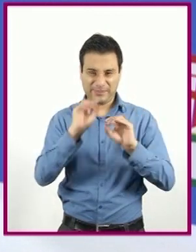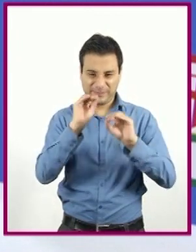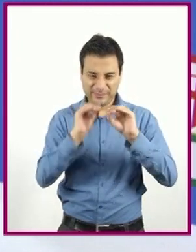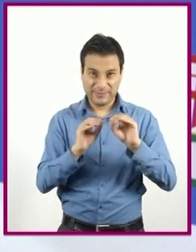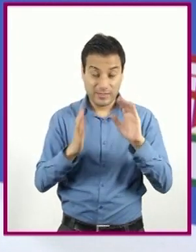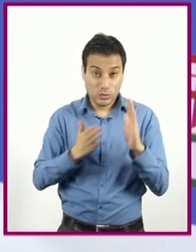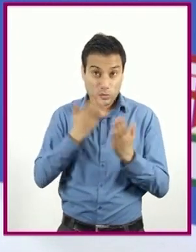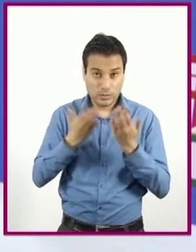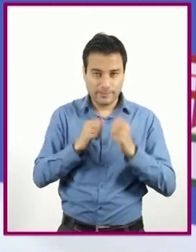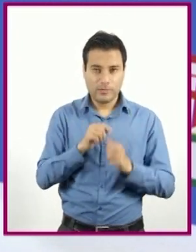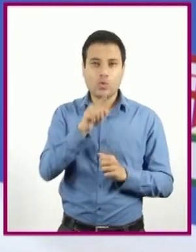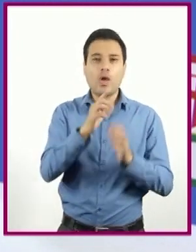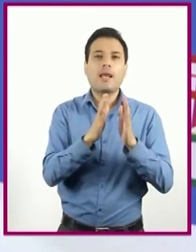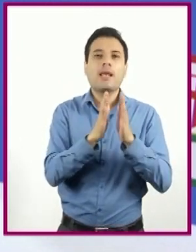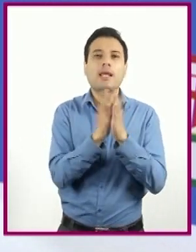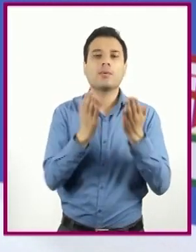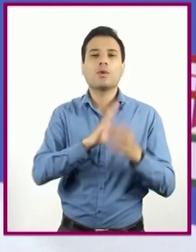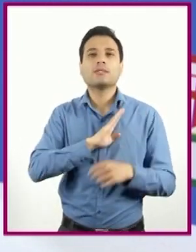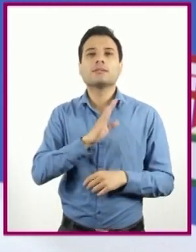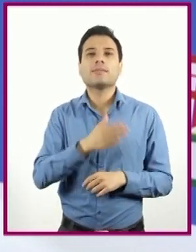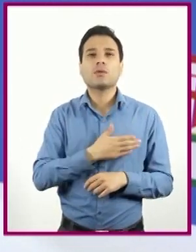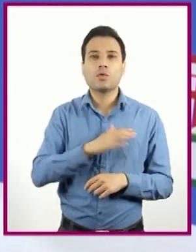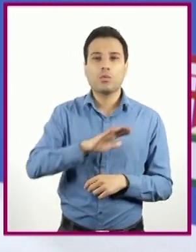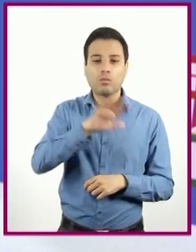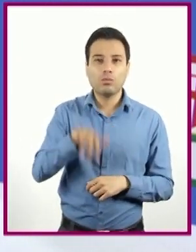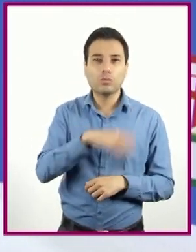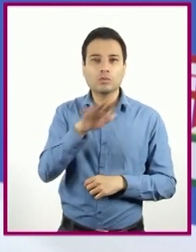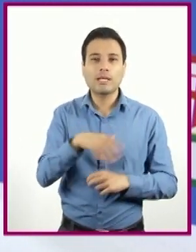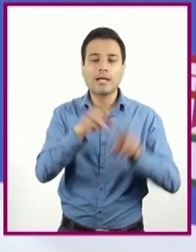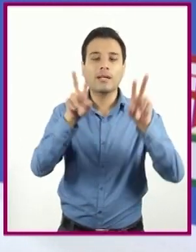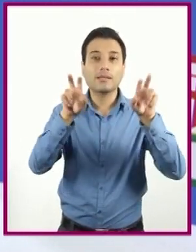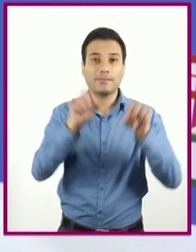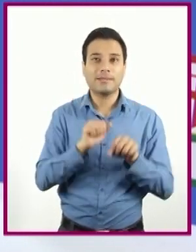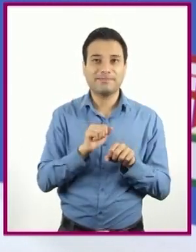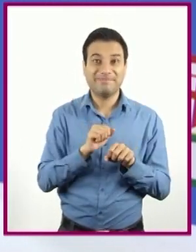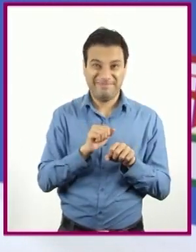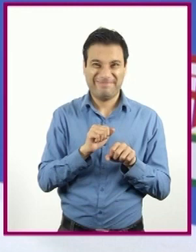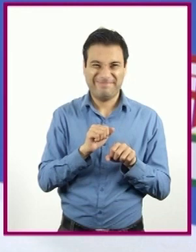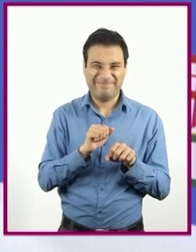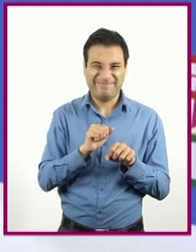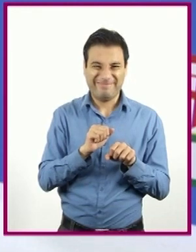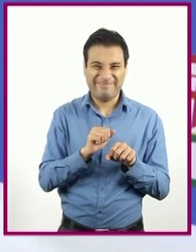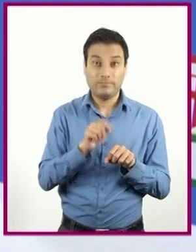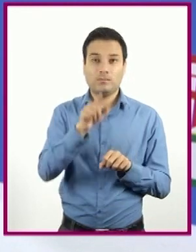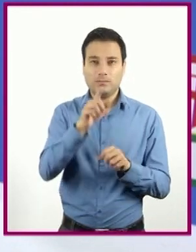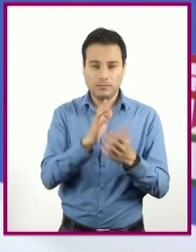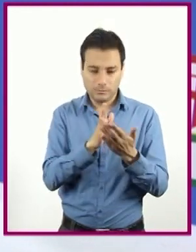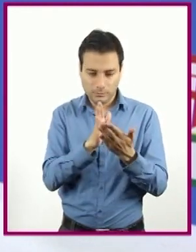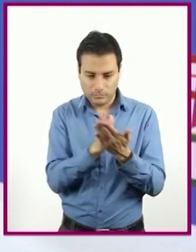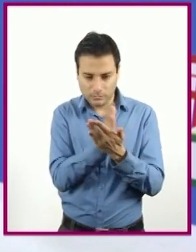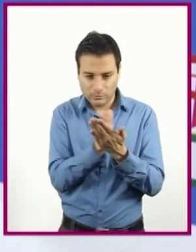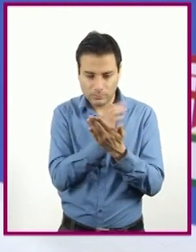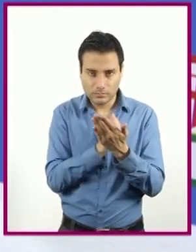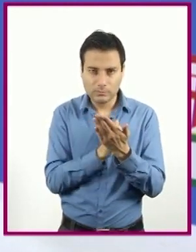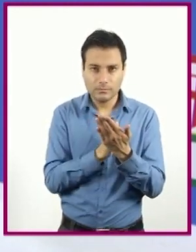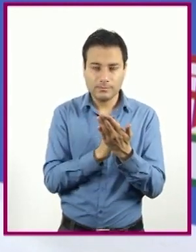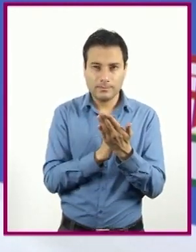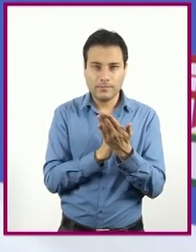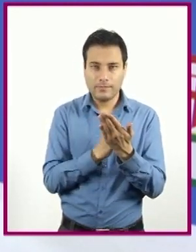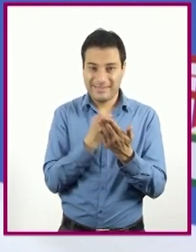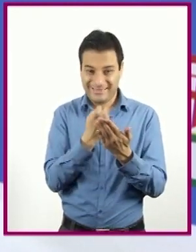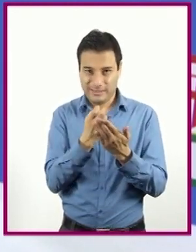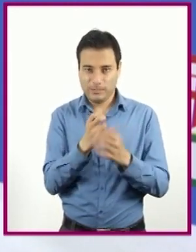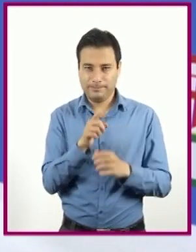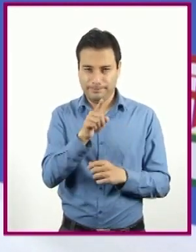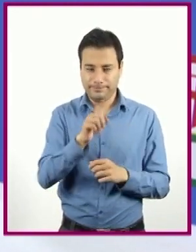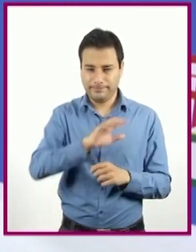estudio en su libro de lengua materna, en específico la sección destinada a abordar cómo registrar información en